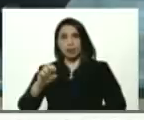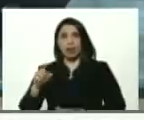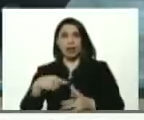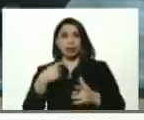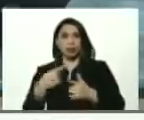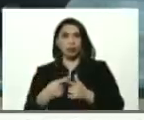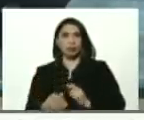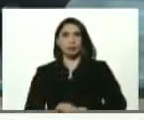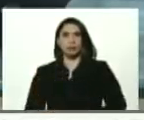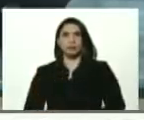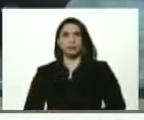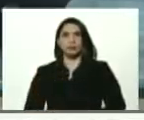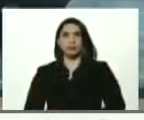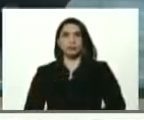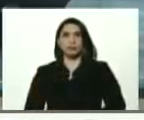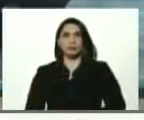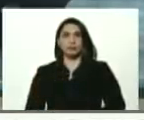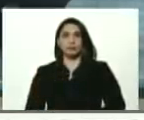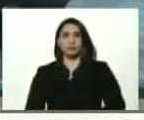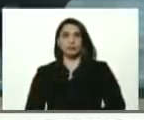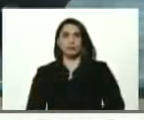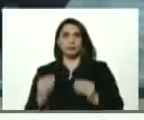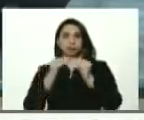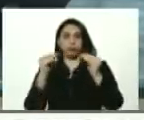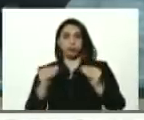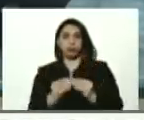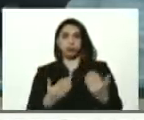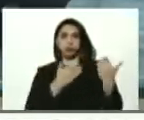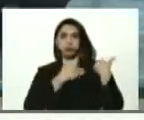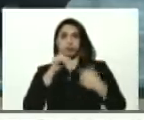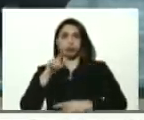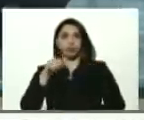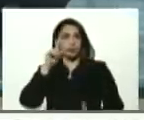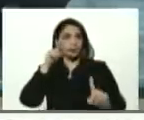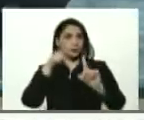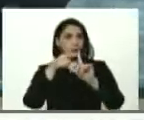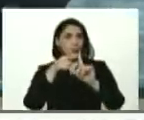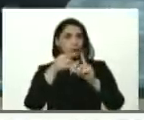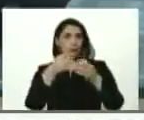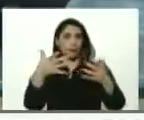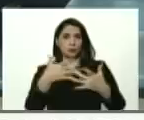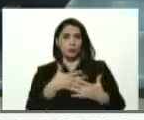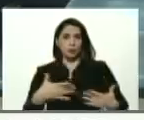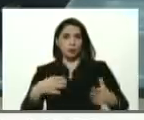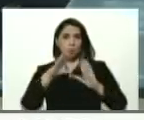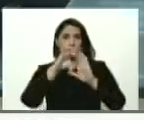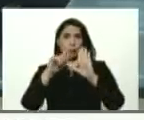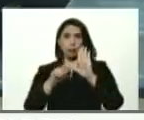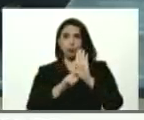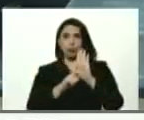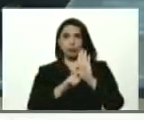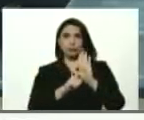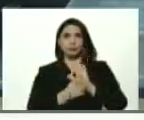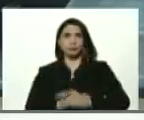razón, en este caso ha correspondido también en el marco de la Carta Magna de nuestra